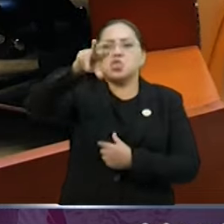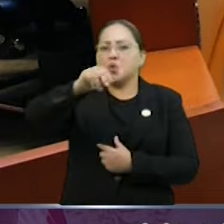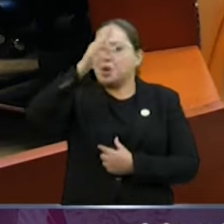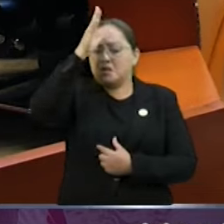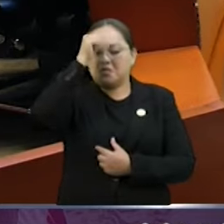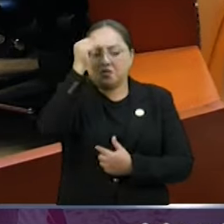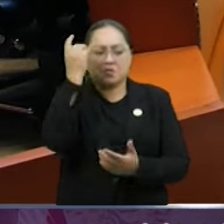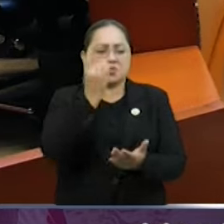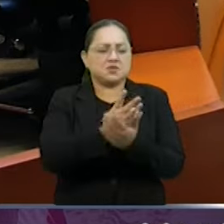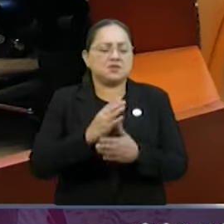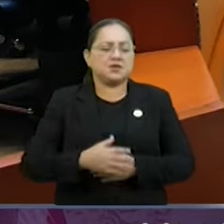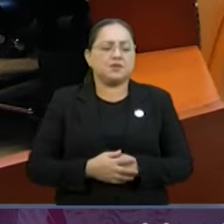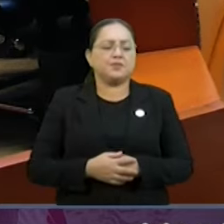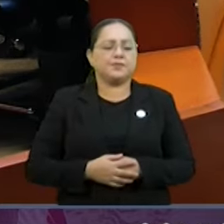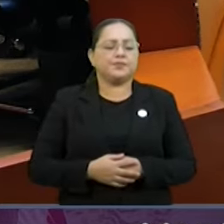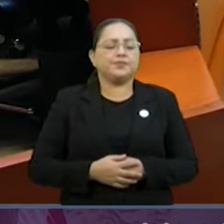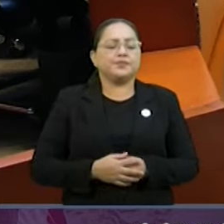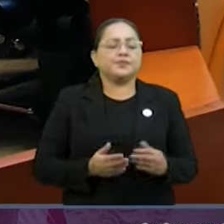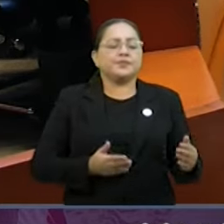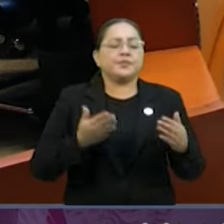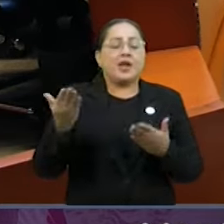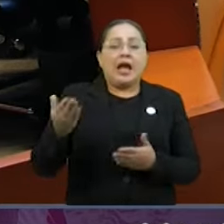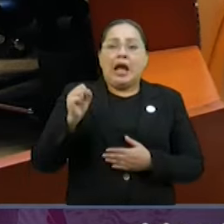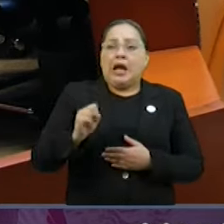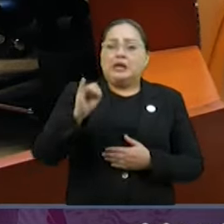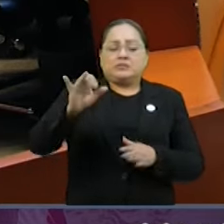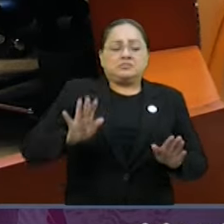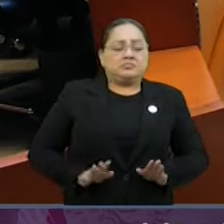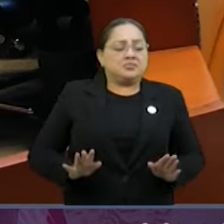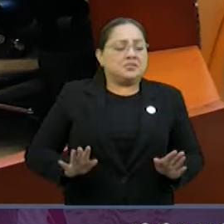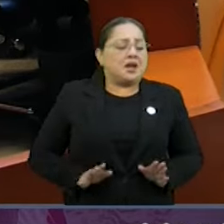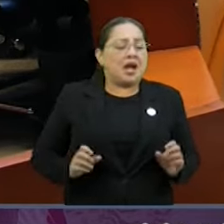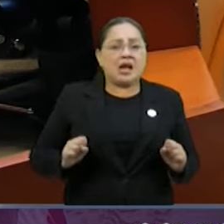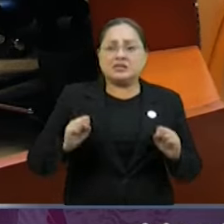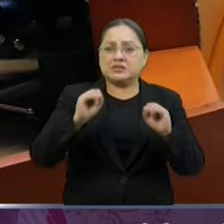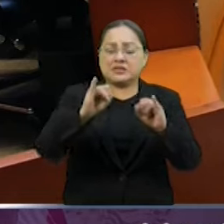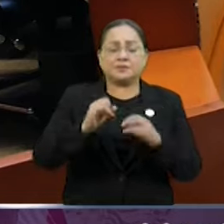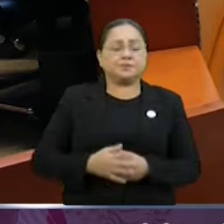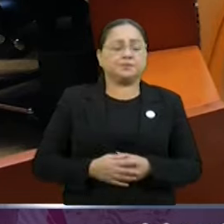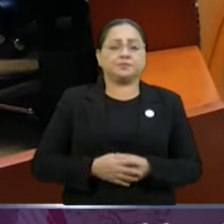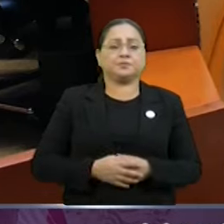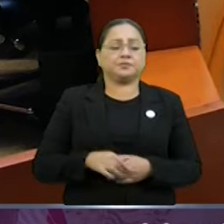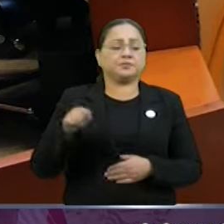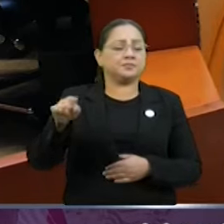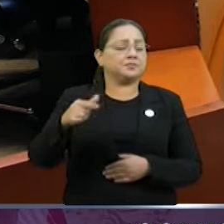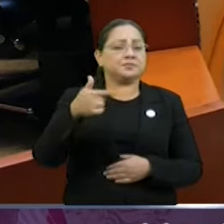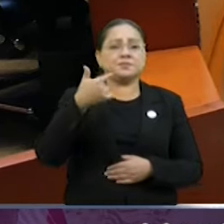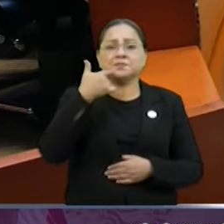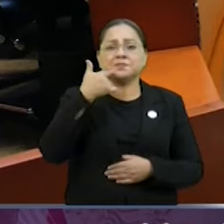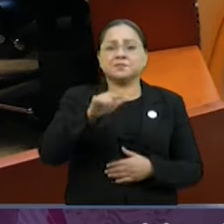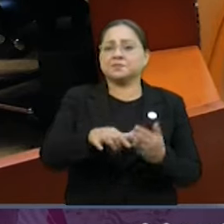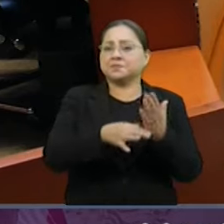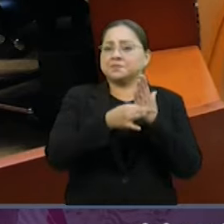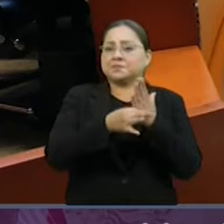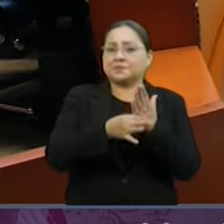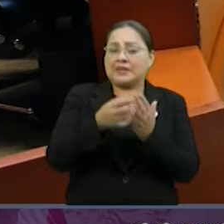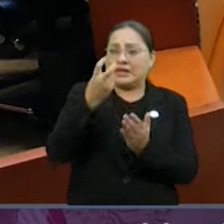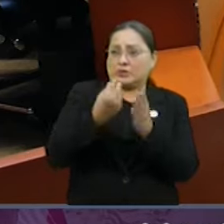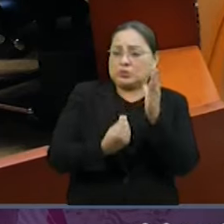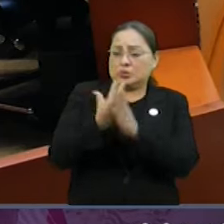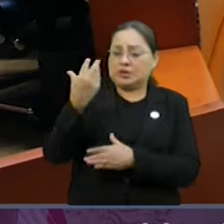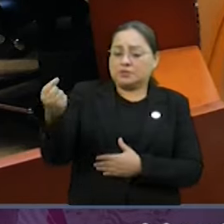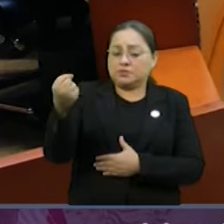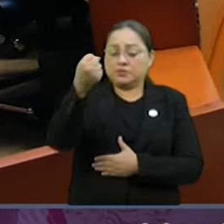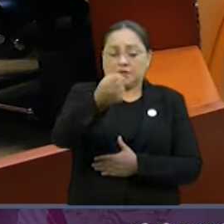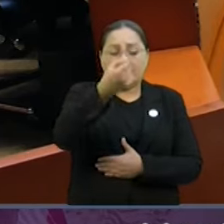tamaño es su esquizofrenia y su mezquindad. Son incapaces de decir, estos nombramientos hechos por